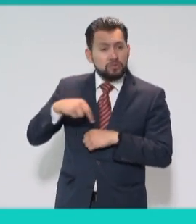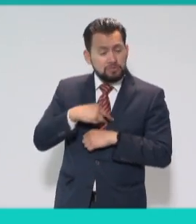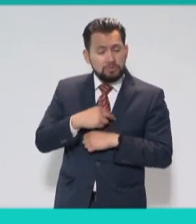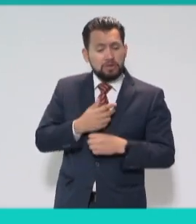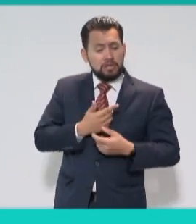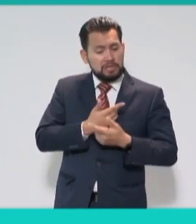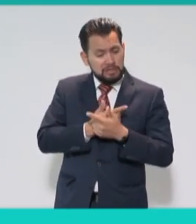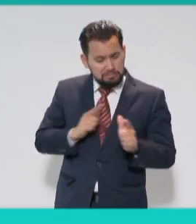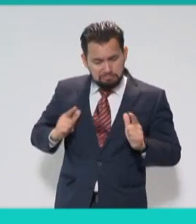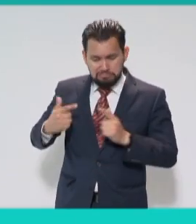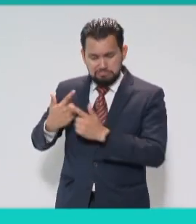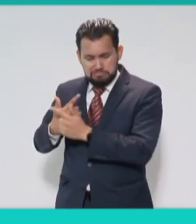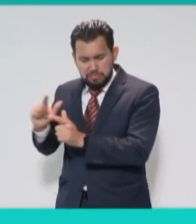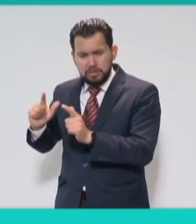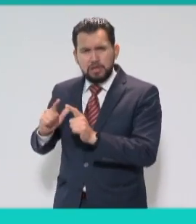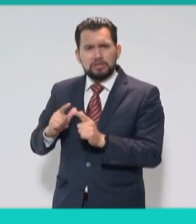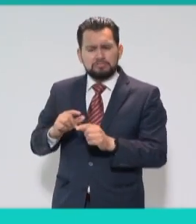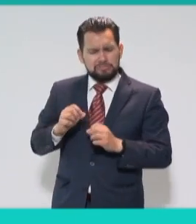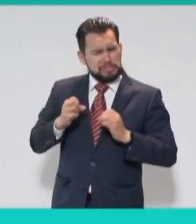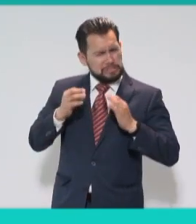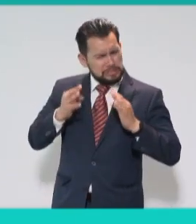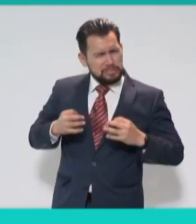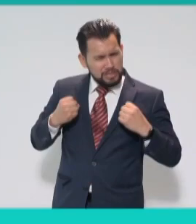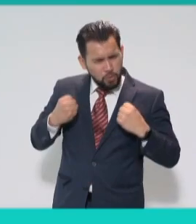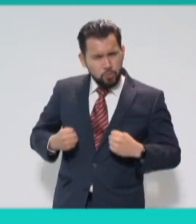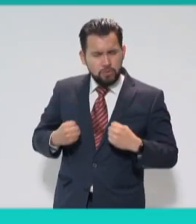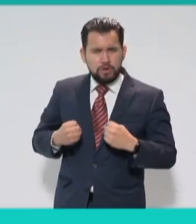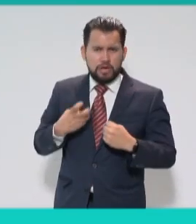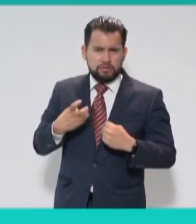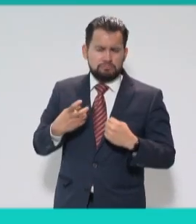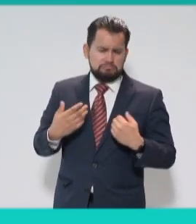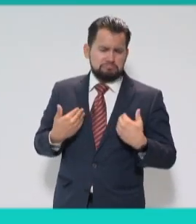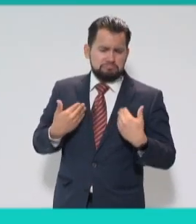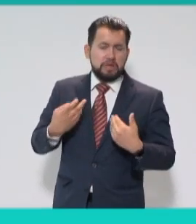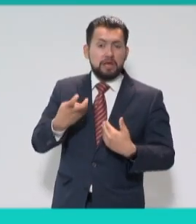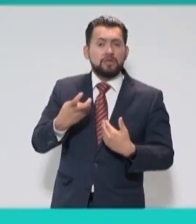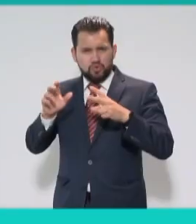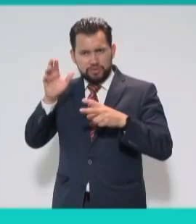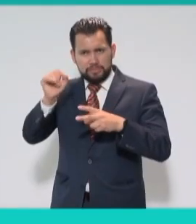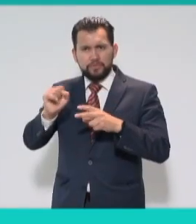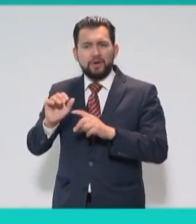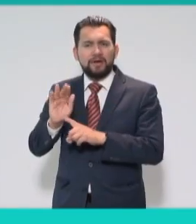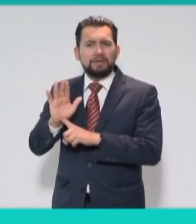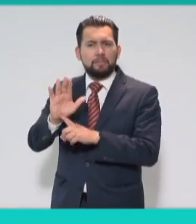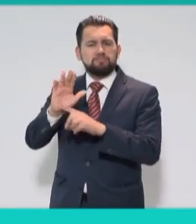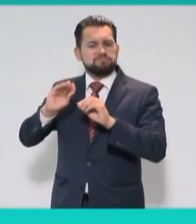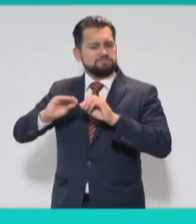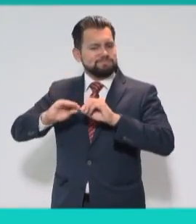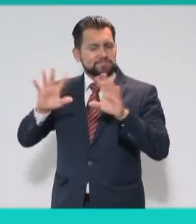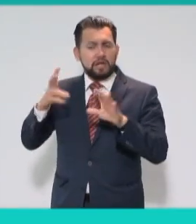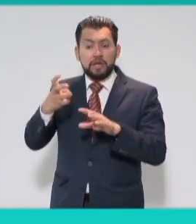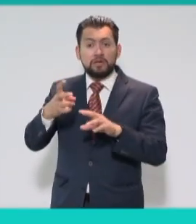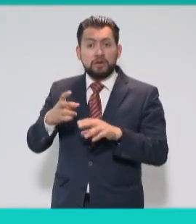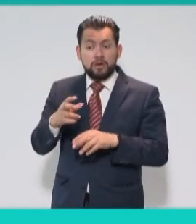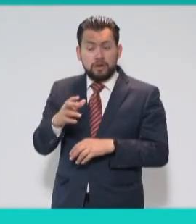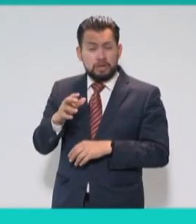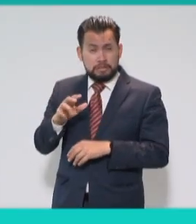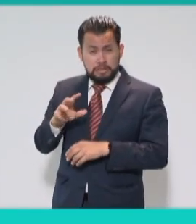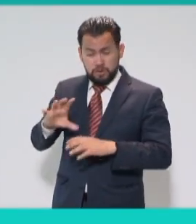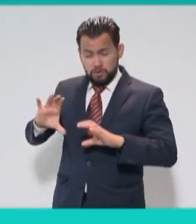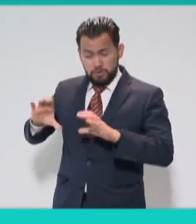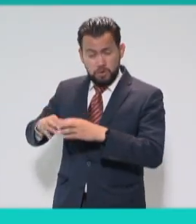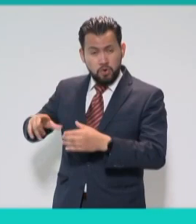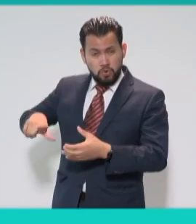el pluralismo y la independencia de nuestra institucionalidad democrática. No puede haber democracia si no